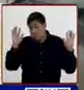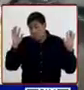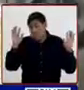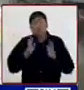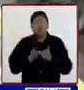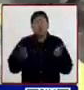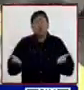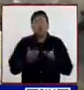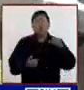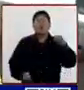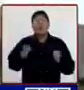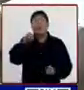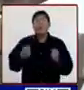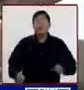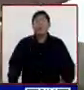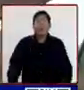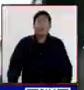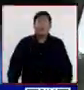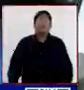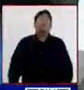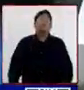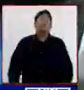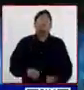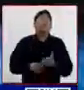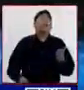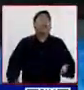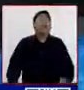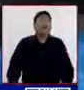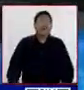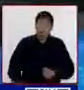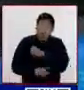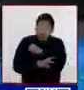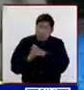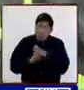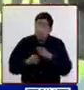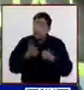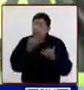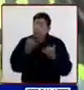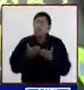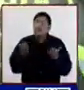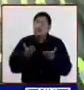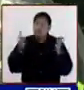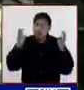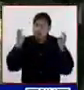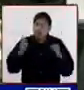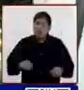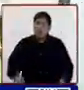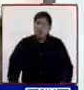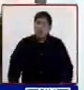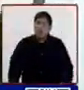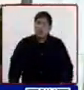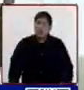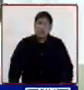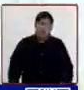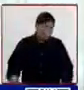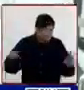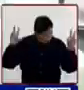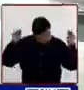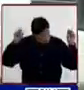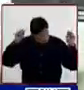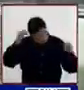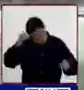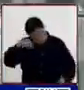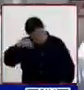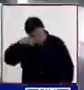¿Dónde está el vehículo? ¿Qué vehículo? El que se ha robado, bueno, el que presuntamente se habría llevado, ¿sabes? No sé.